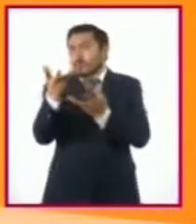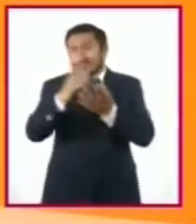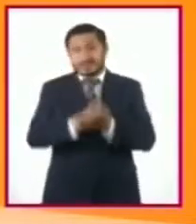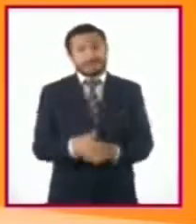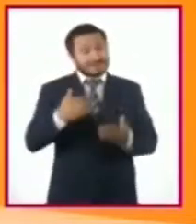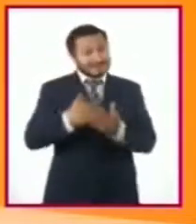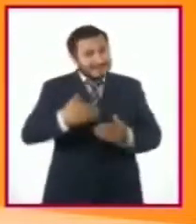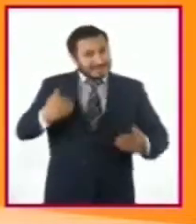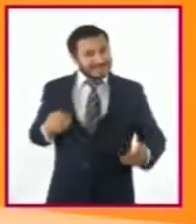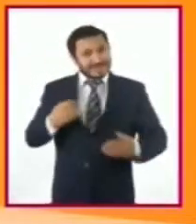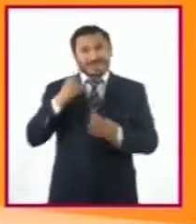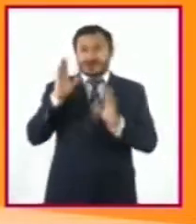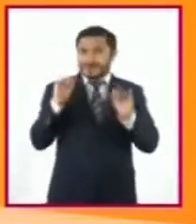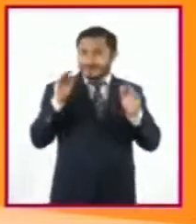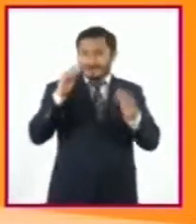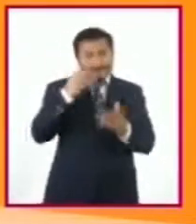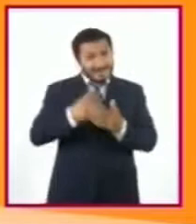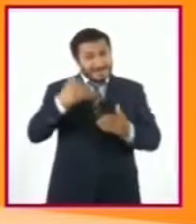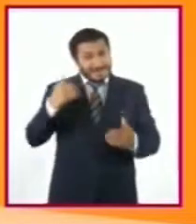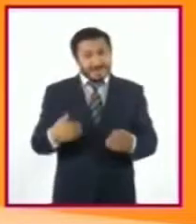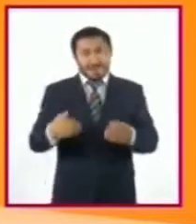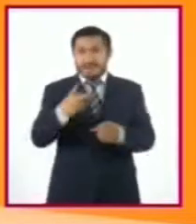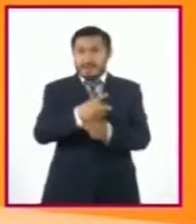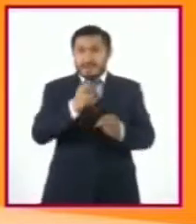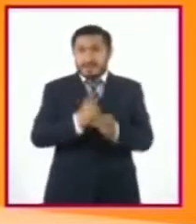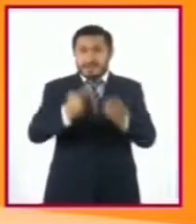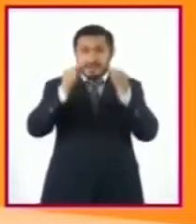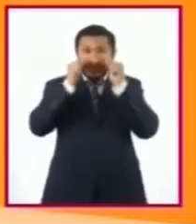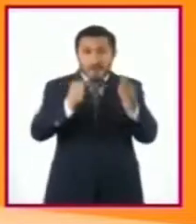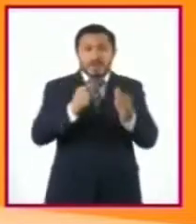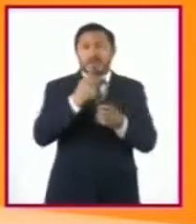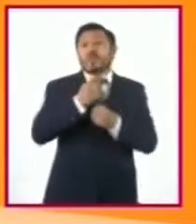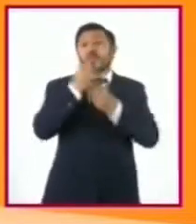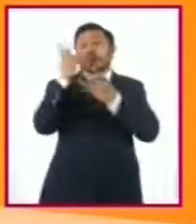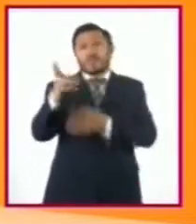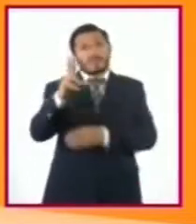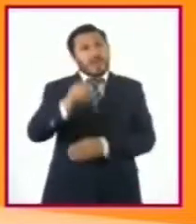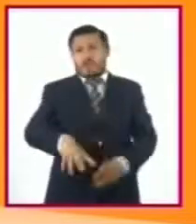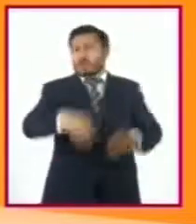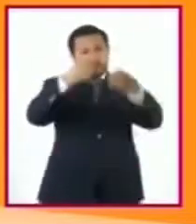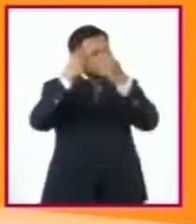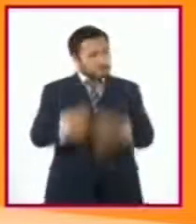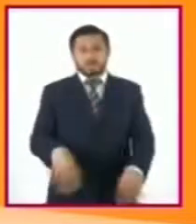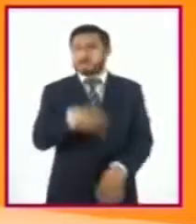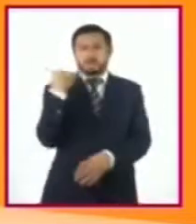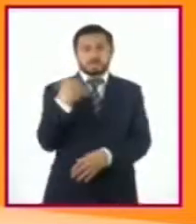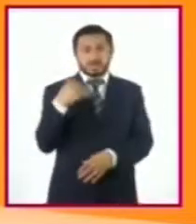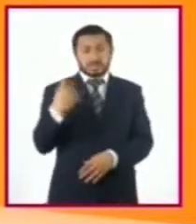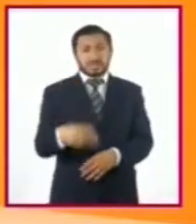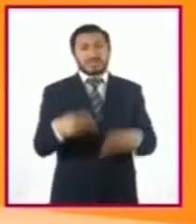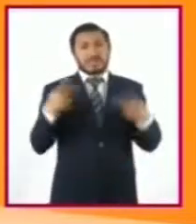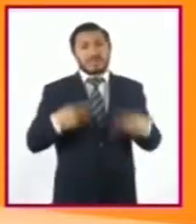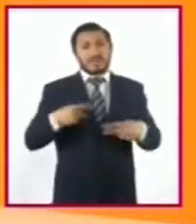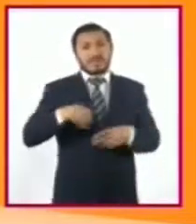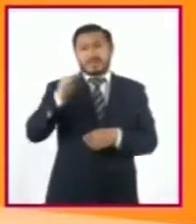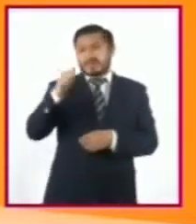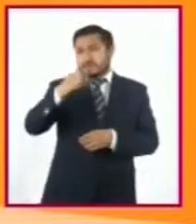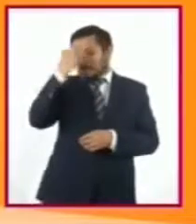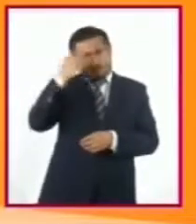de despedirnos, los invito a escuchar un fragmento del poema No te rindas, de un poeta anónimo.